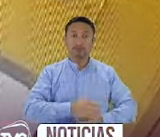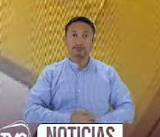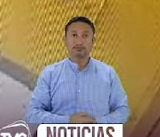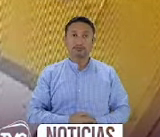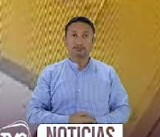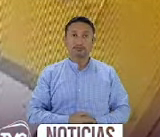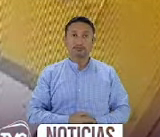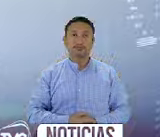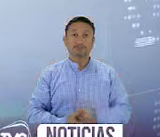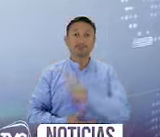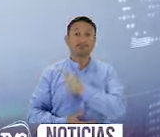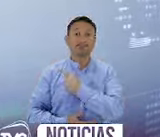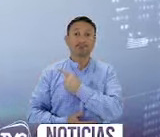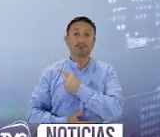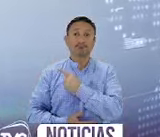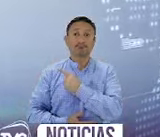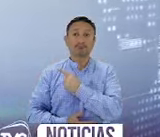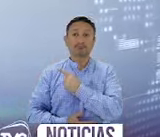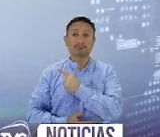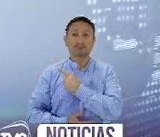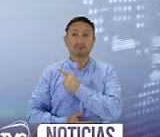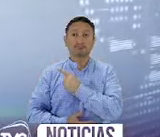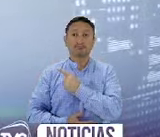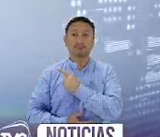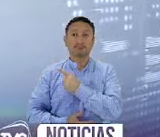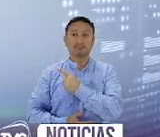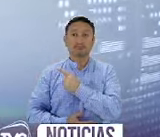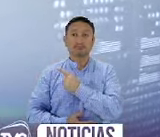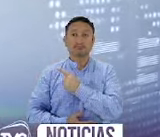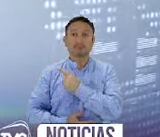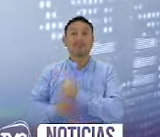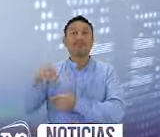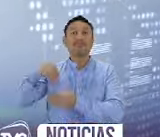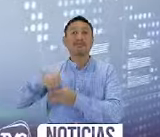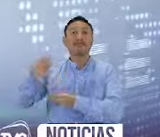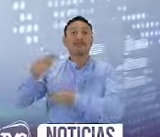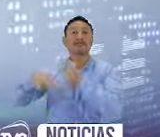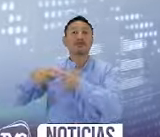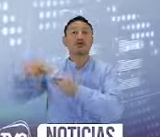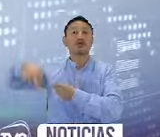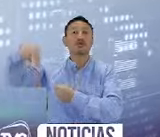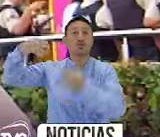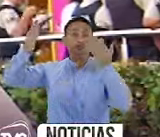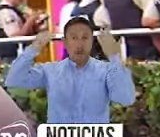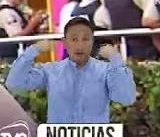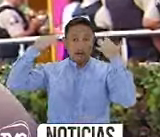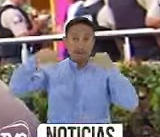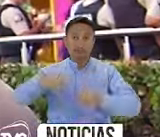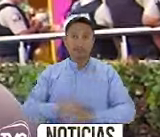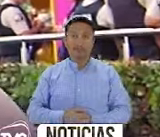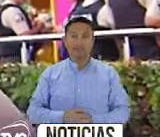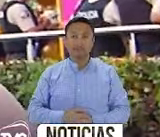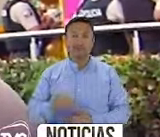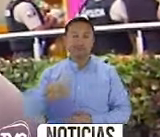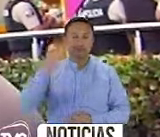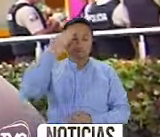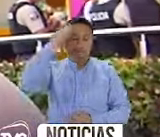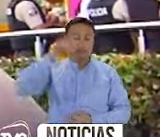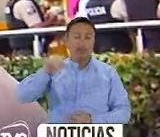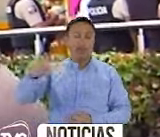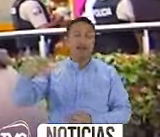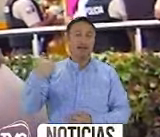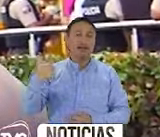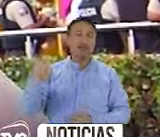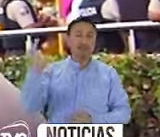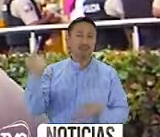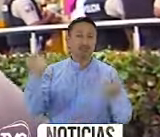en cámaras de seguridad de un centro comercial ubicado al norte de Guayaquil. Se tiene conocimiento que estaban armados, por eso el policía que